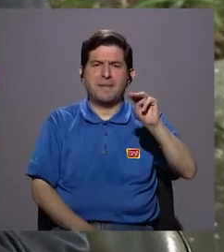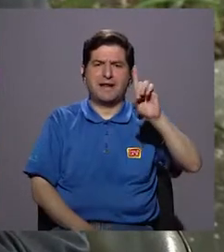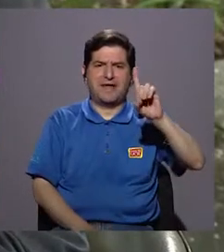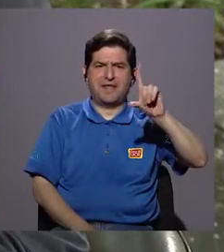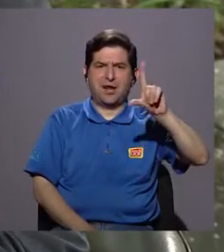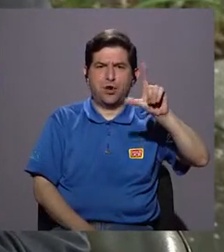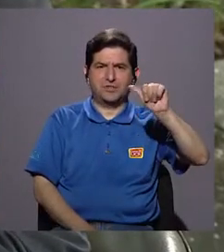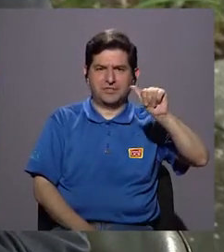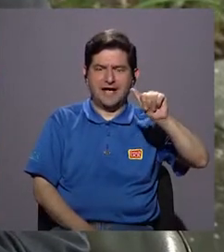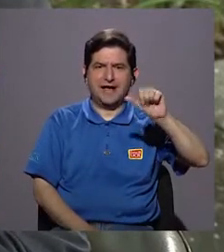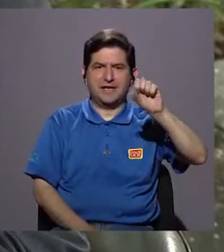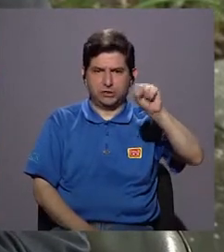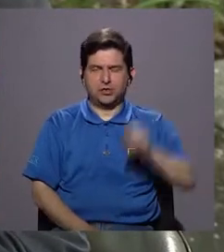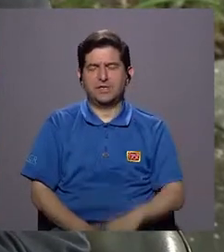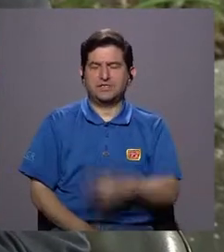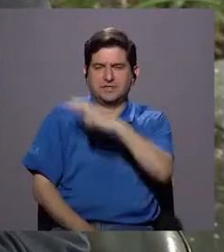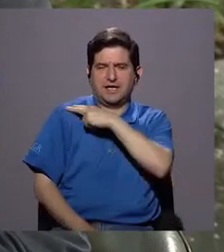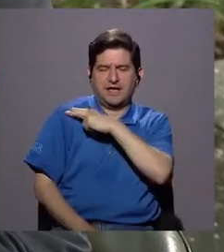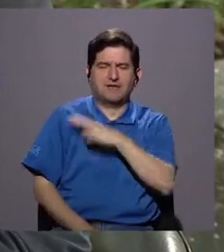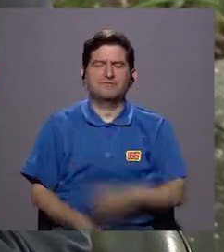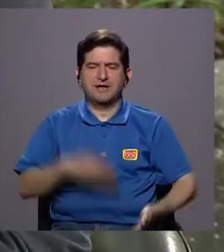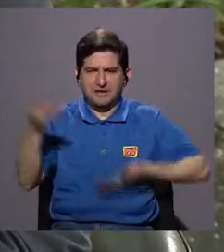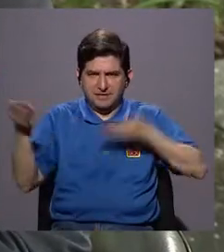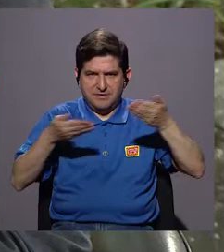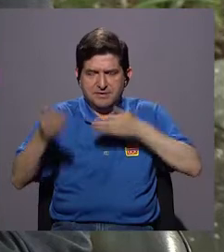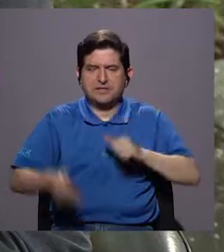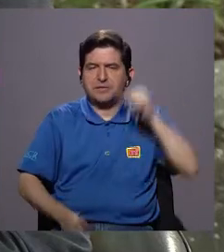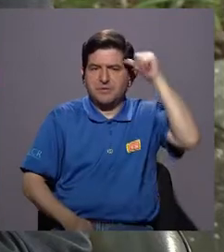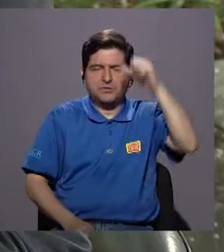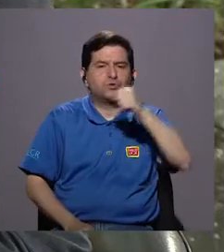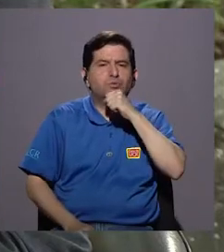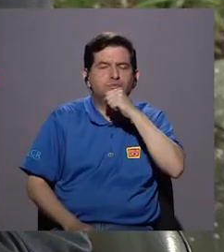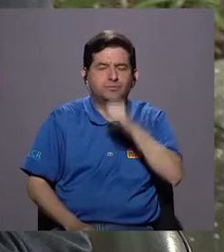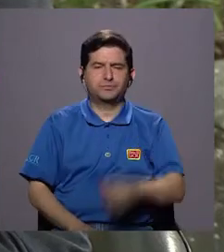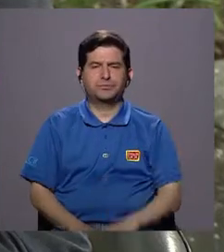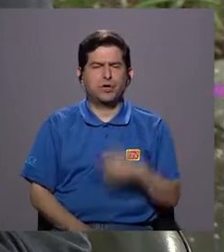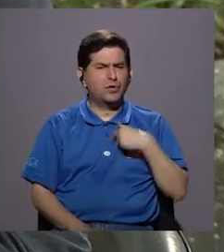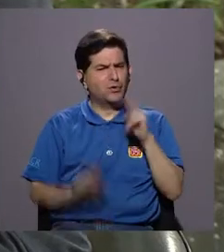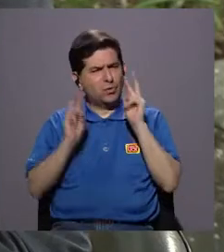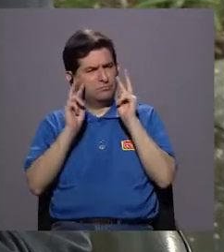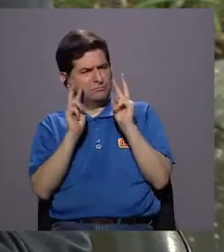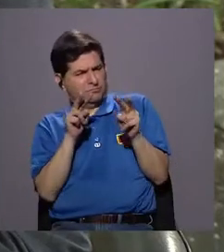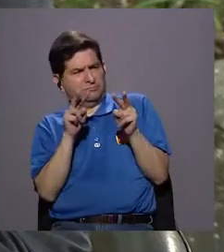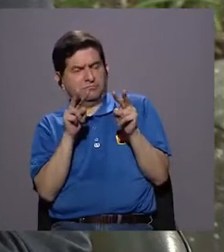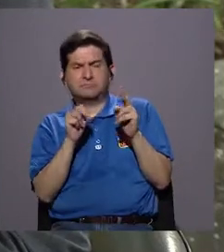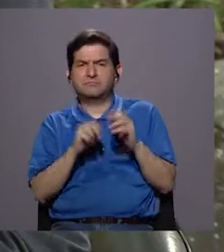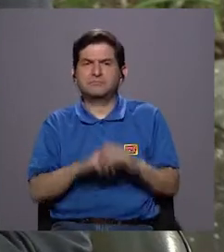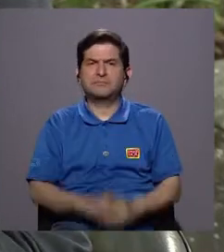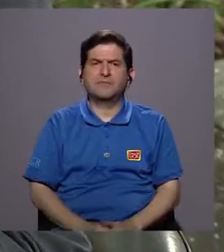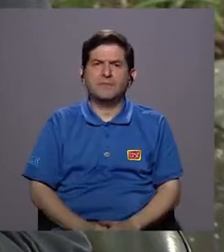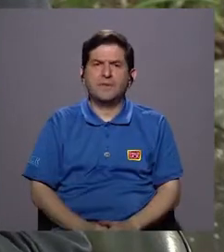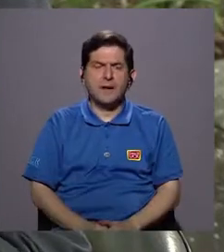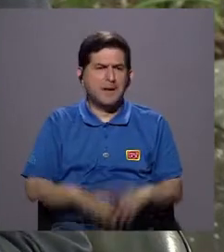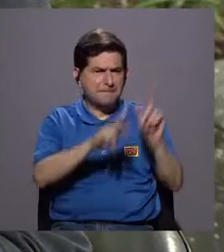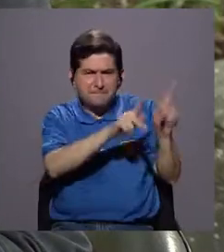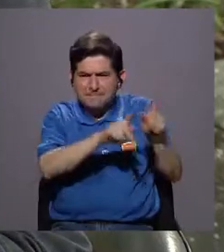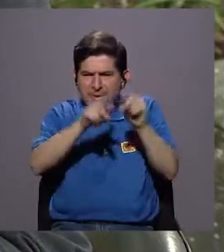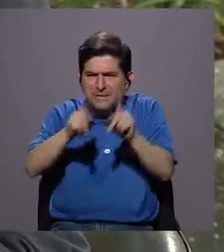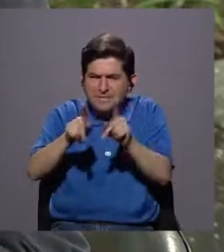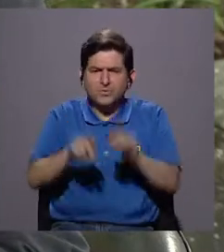que en ese momento era la jefe del servicio de geriatría, y yo lo que veía era que había ciertos pacientes